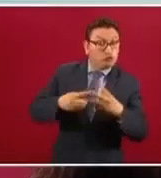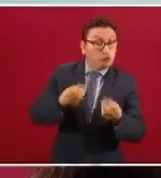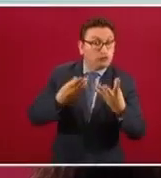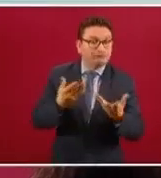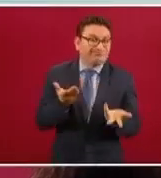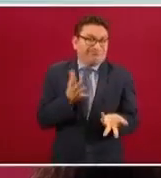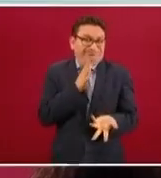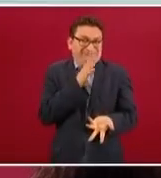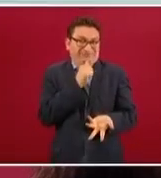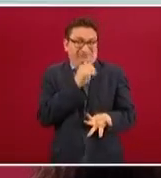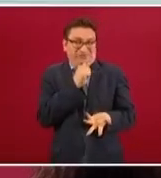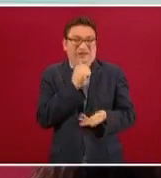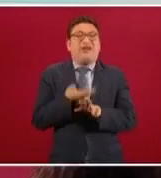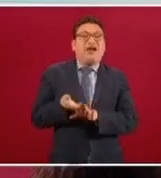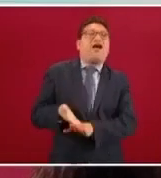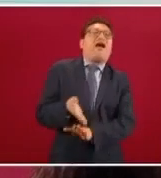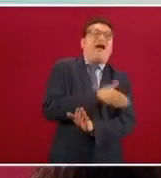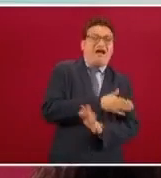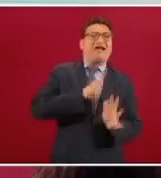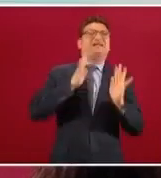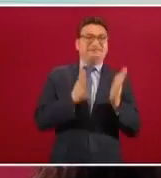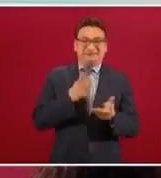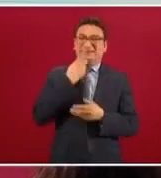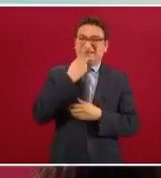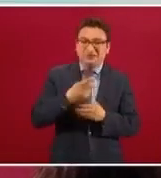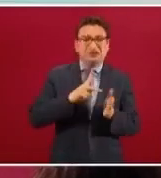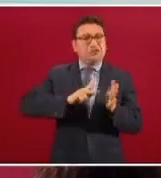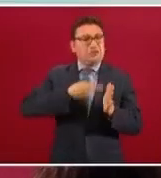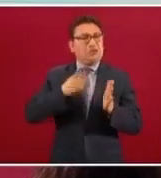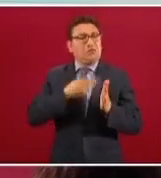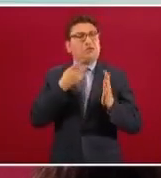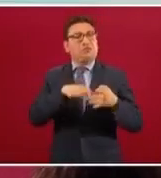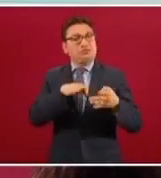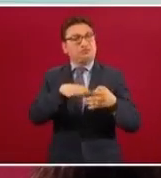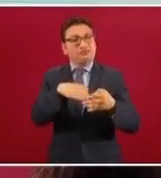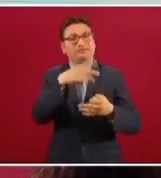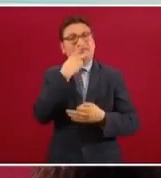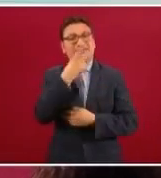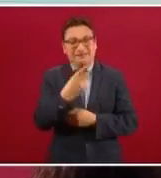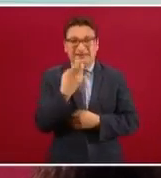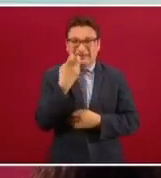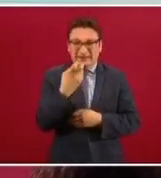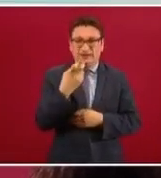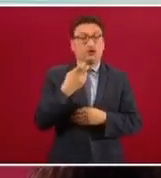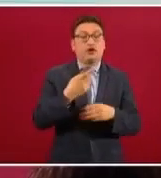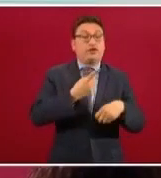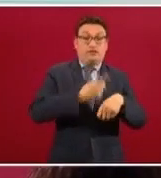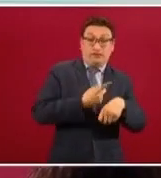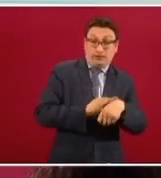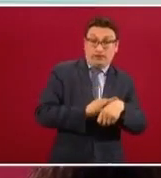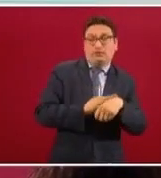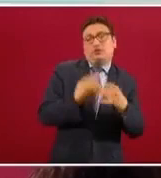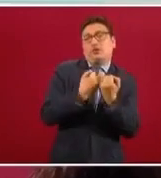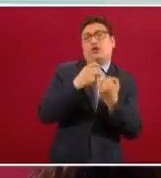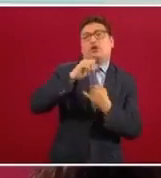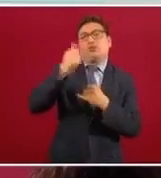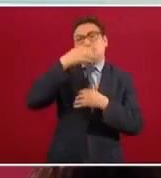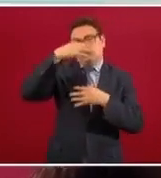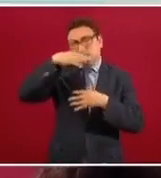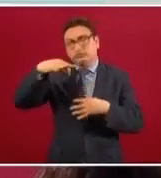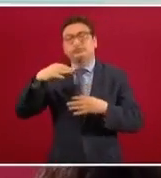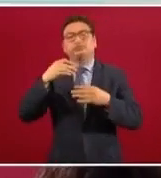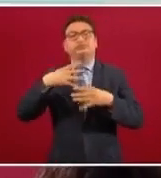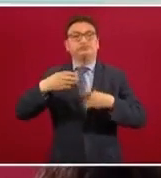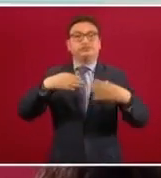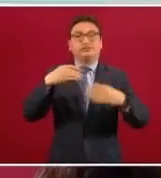lo hemos venido diciendo desde el principio, lo hemos dicho de hecho muchas otras veces antes respecto a otras enfermedades como la influenza.